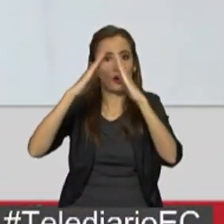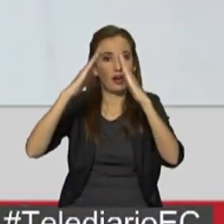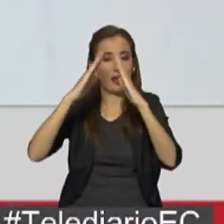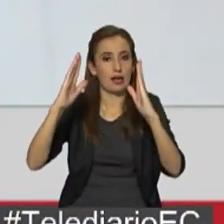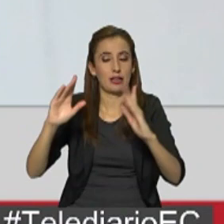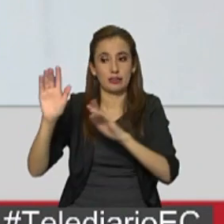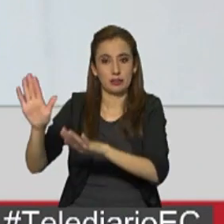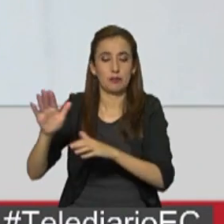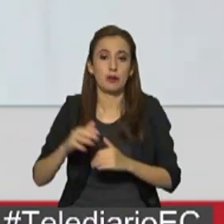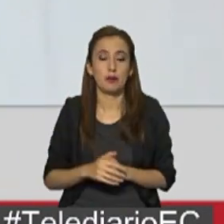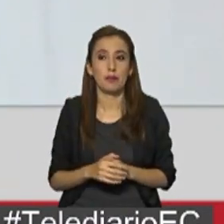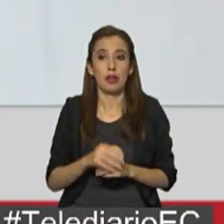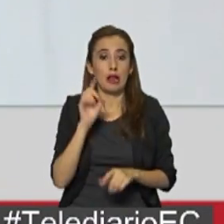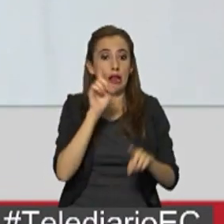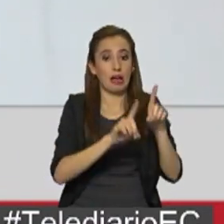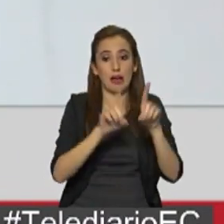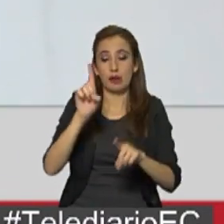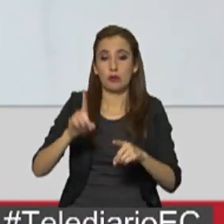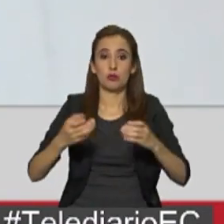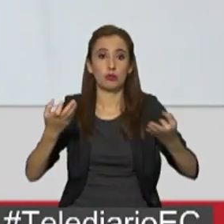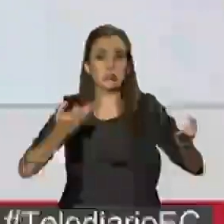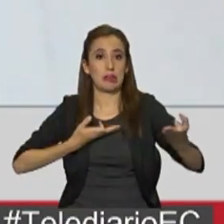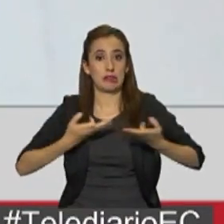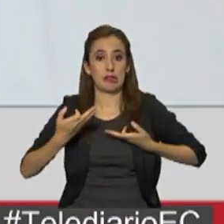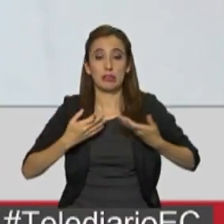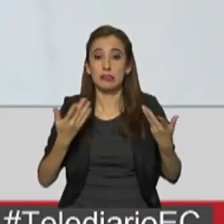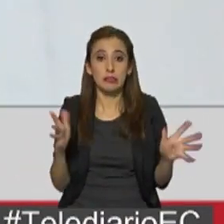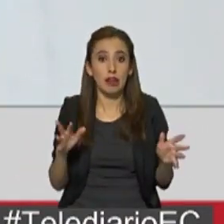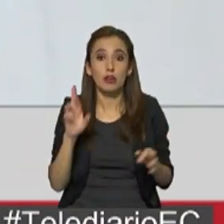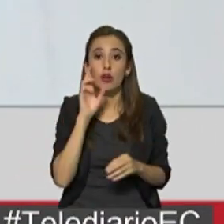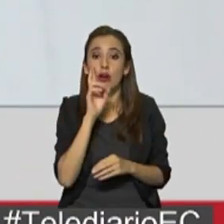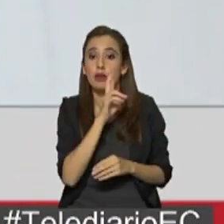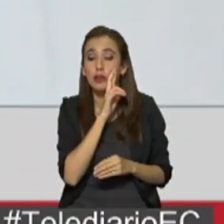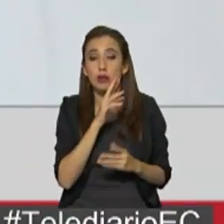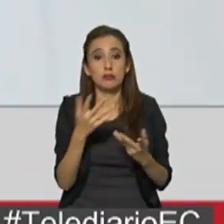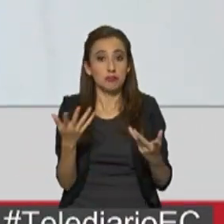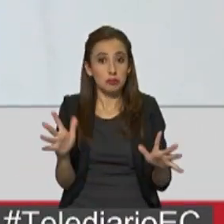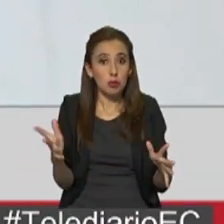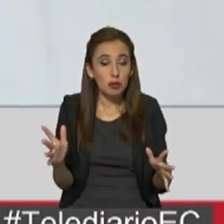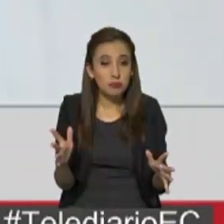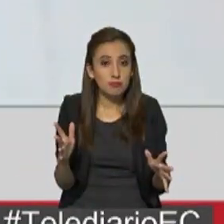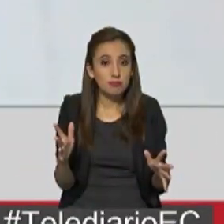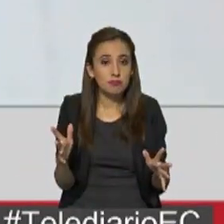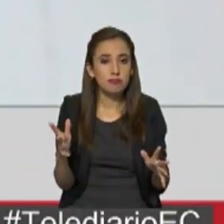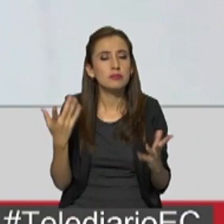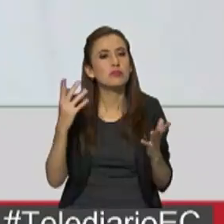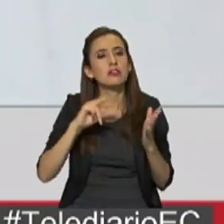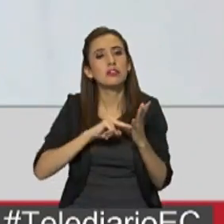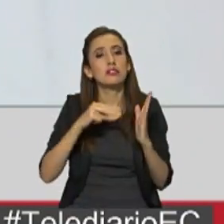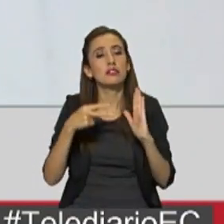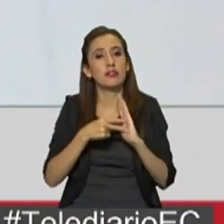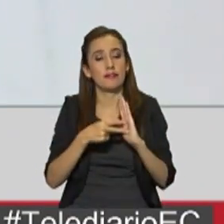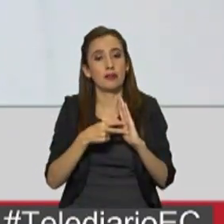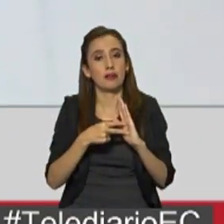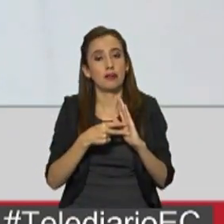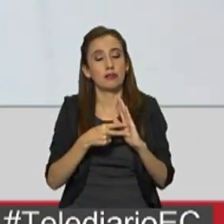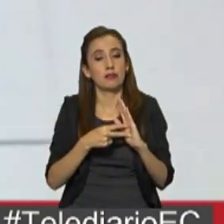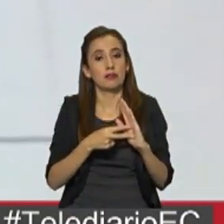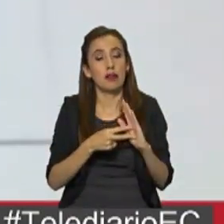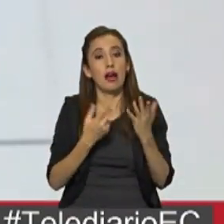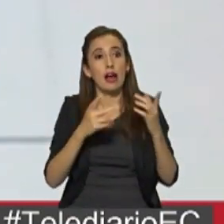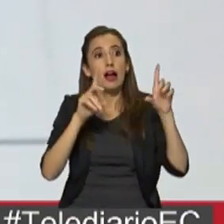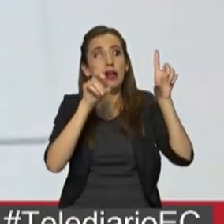cada tres personas dejarán de ir a tiendas dejarán de ir a restaurantes dejarán de ir a supermercados esto nos está llevando a que la industria